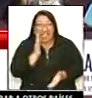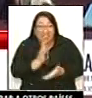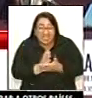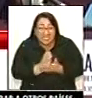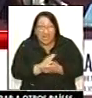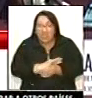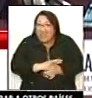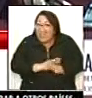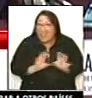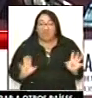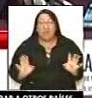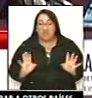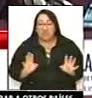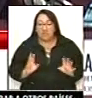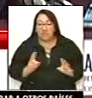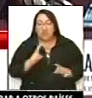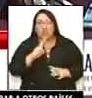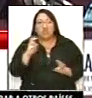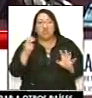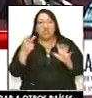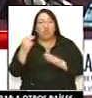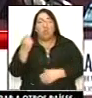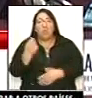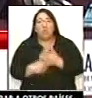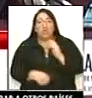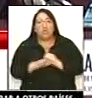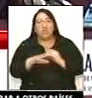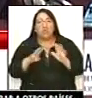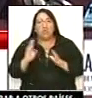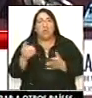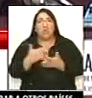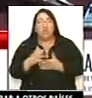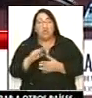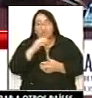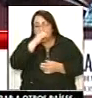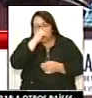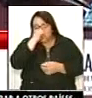amonestaciones, 282 multas, 59 destituciones,